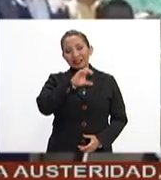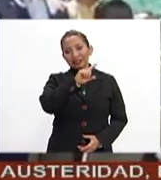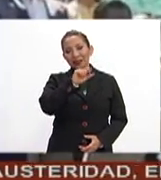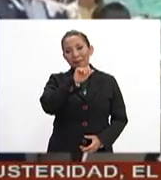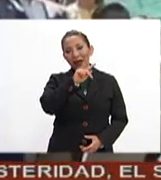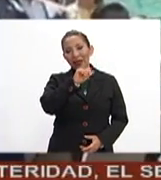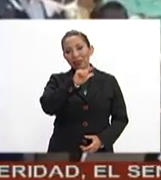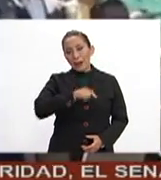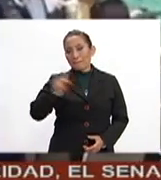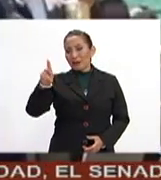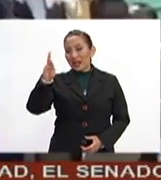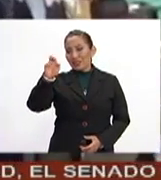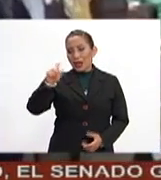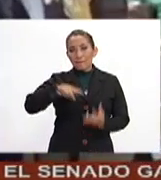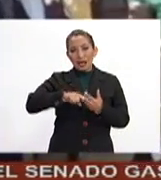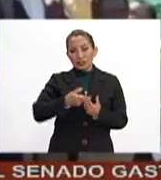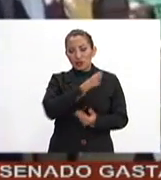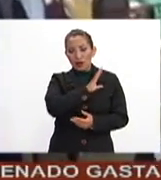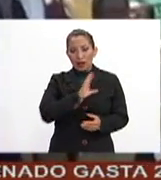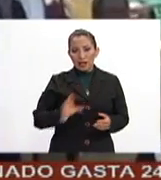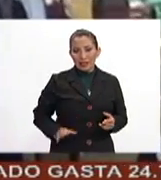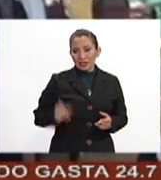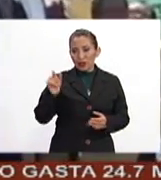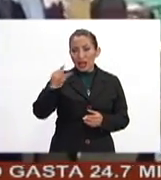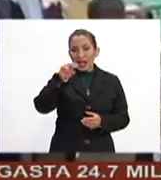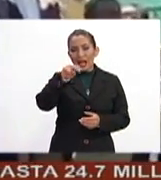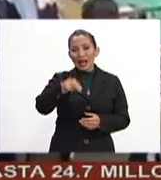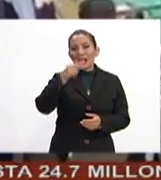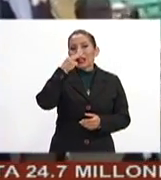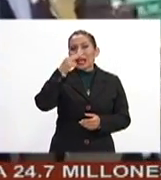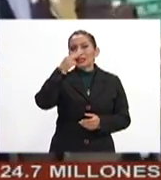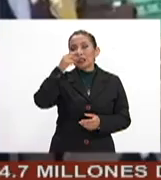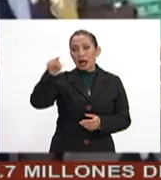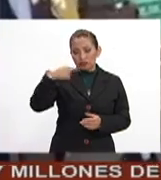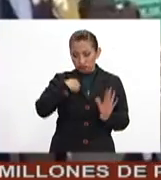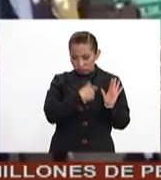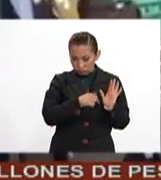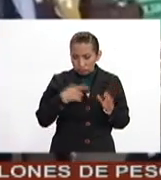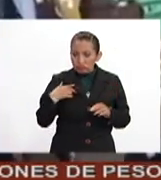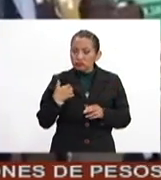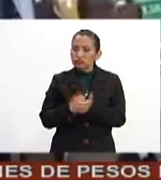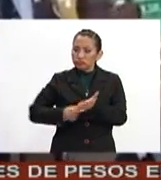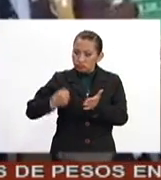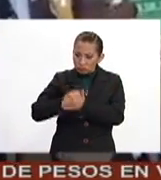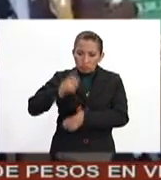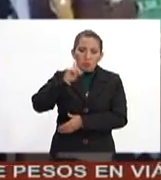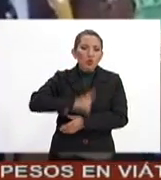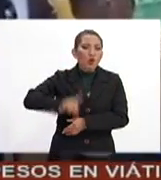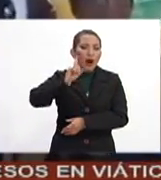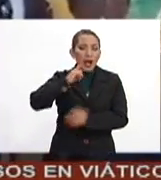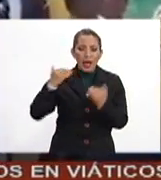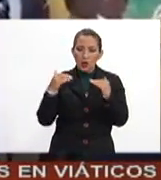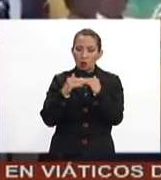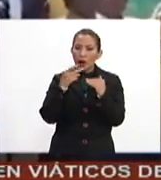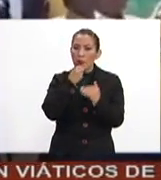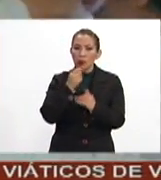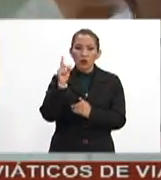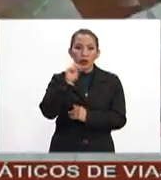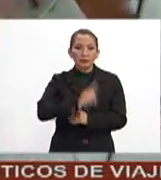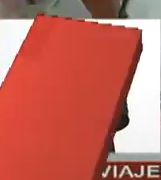del candidato del PRD, inició campaña en el municipio de Nezahualcóyotl, donde prometió luchar por las mujeres y la igualdad de